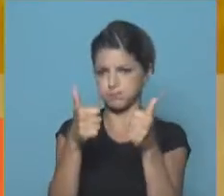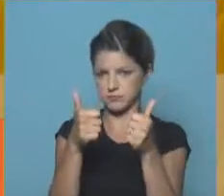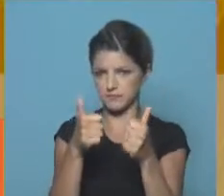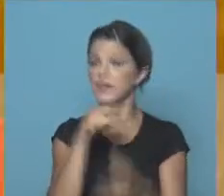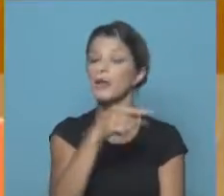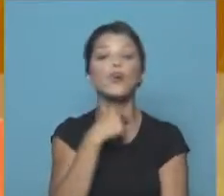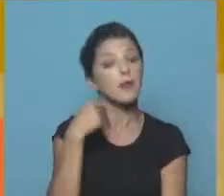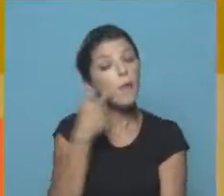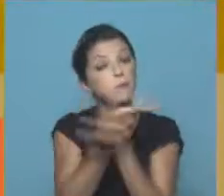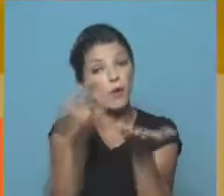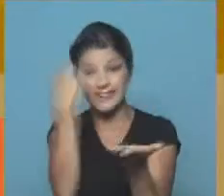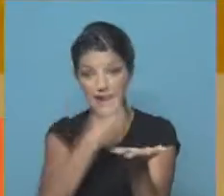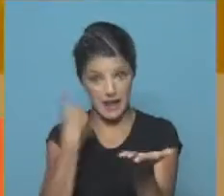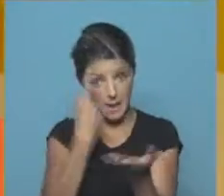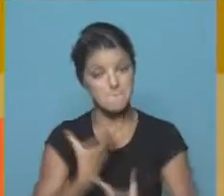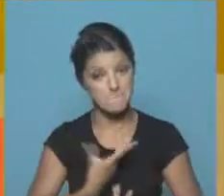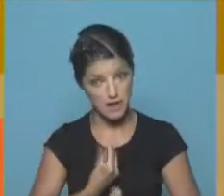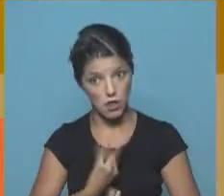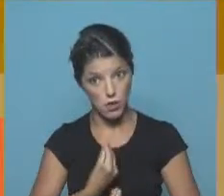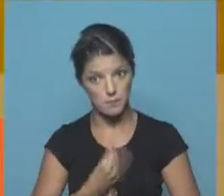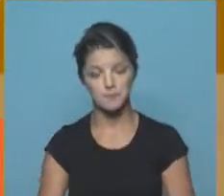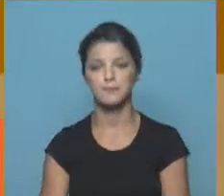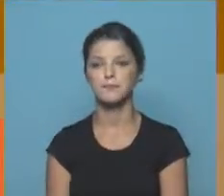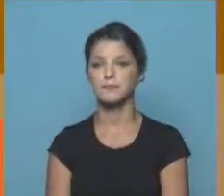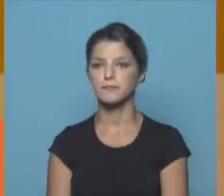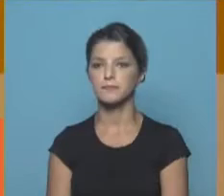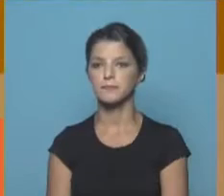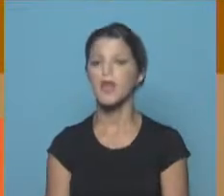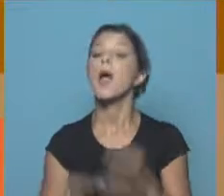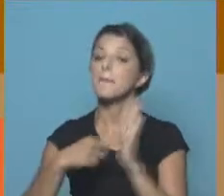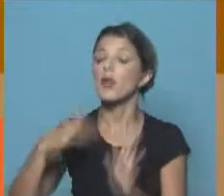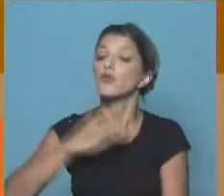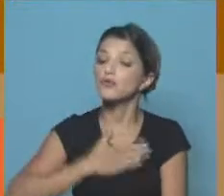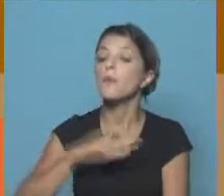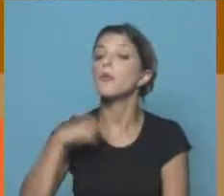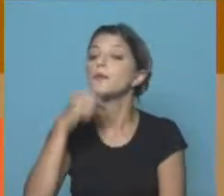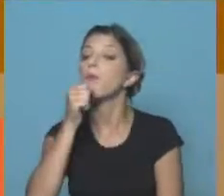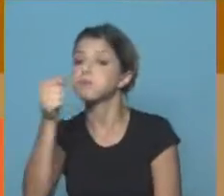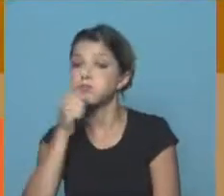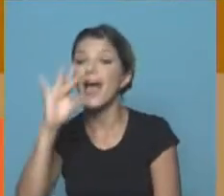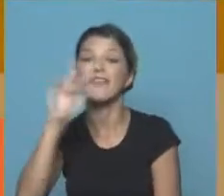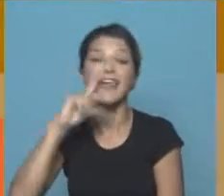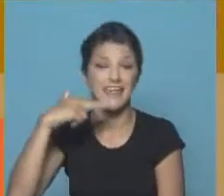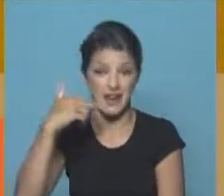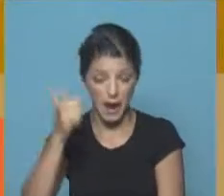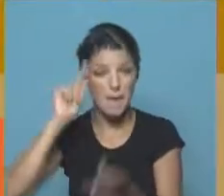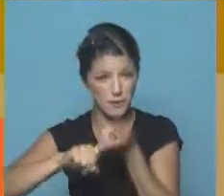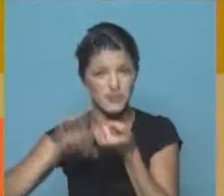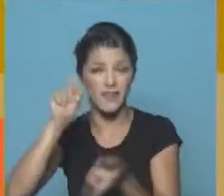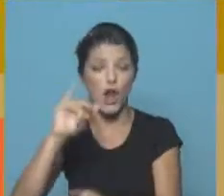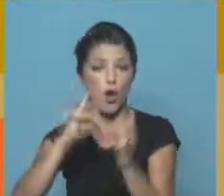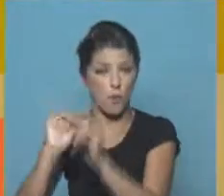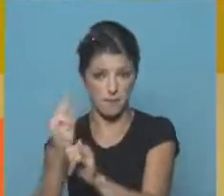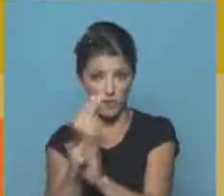quiere salir porque tiene miedo, pero nosotros tuvimos la posibilidad de hablar con Dayana, la esposa de Jonathan, y también con